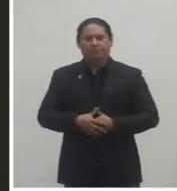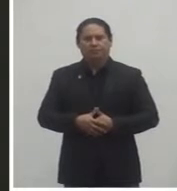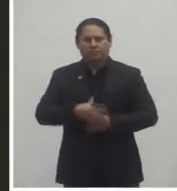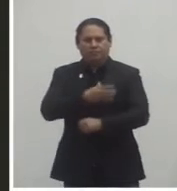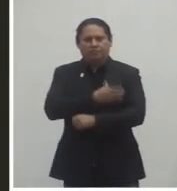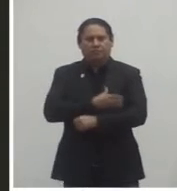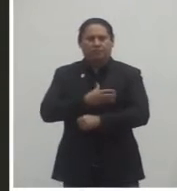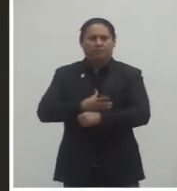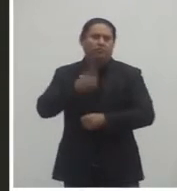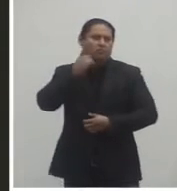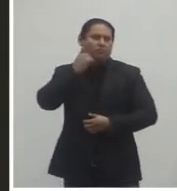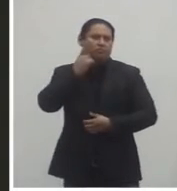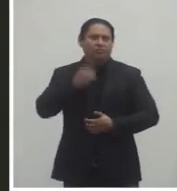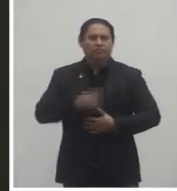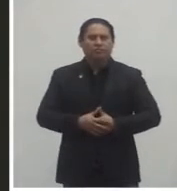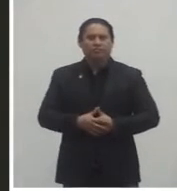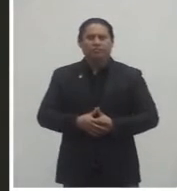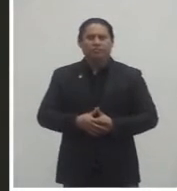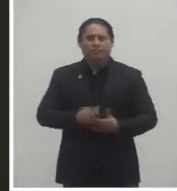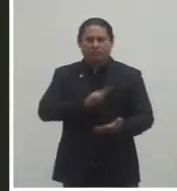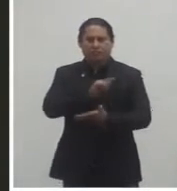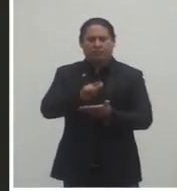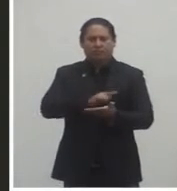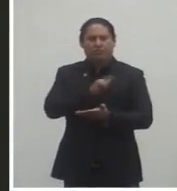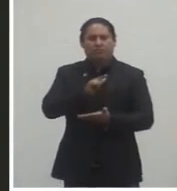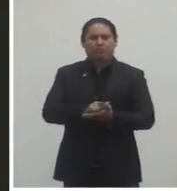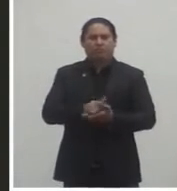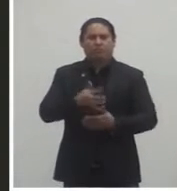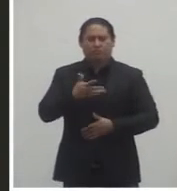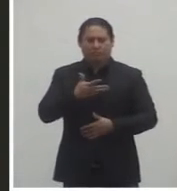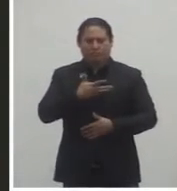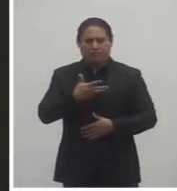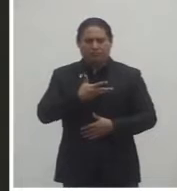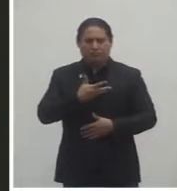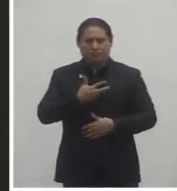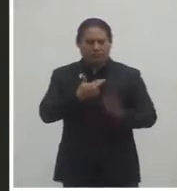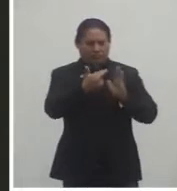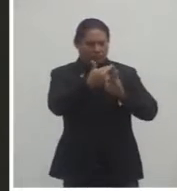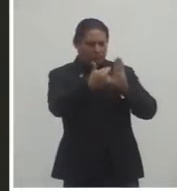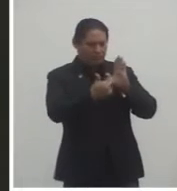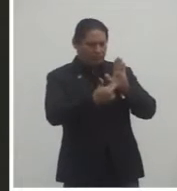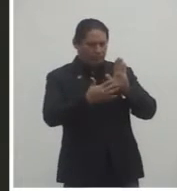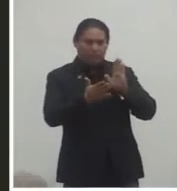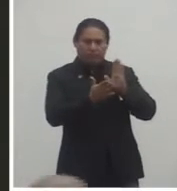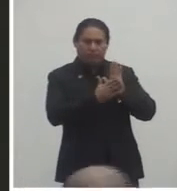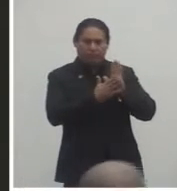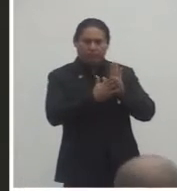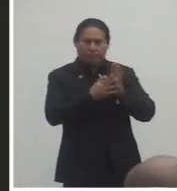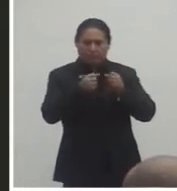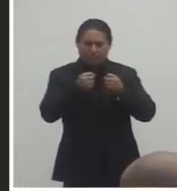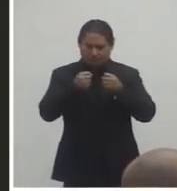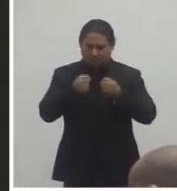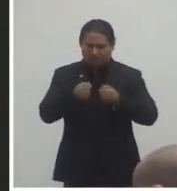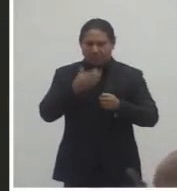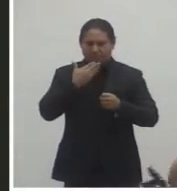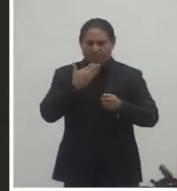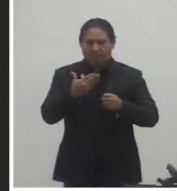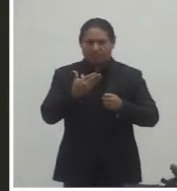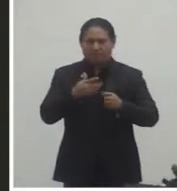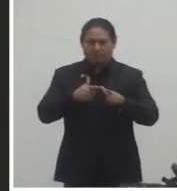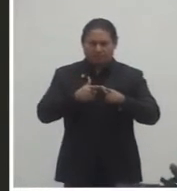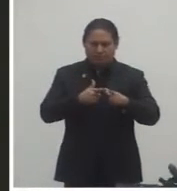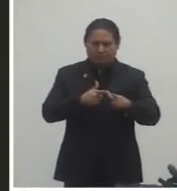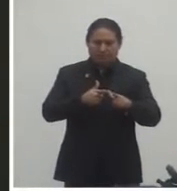compañeras y compañeros diputados, en la ley tenemos la mejor herramienta para fortalecer la gobernabilidad en Chiapas. en las leyes